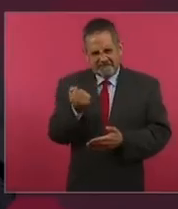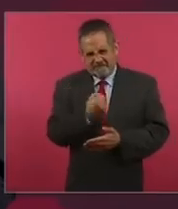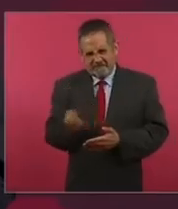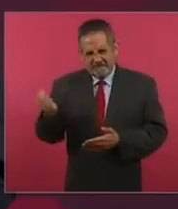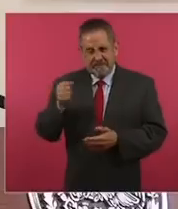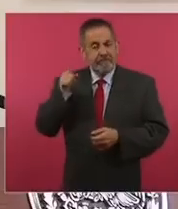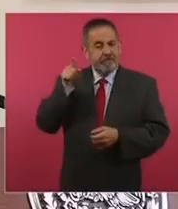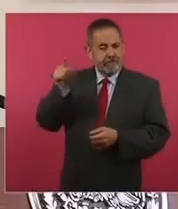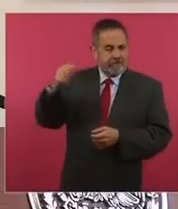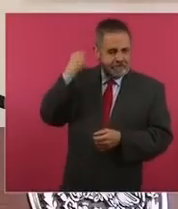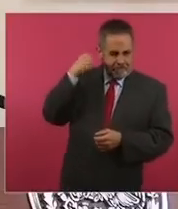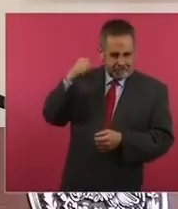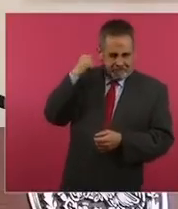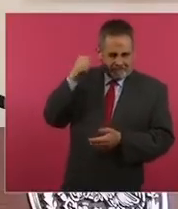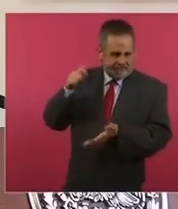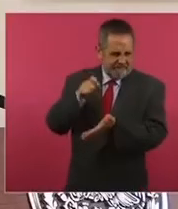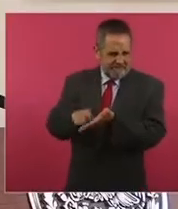en Tabasco,